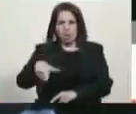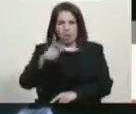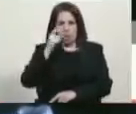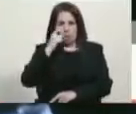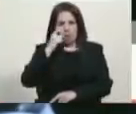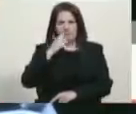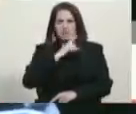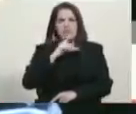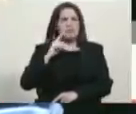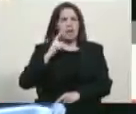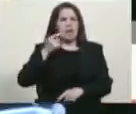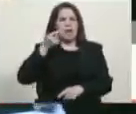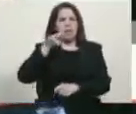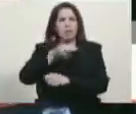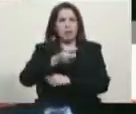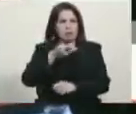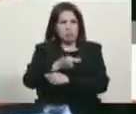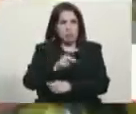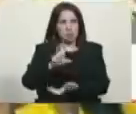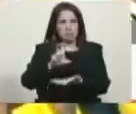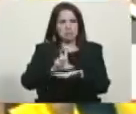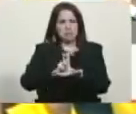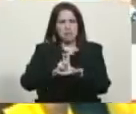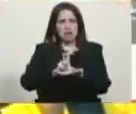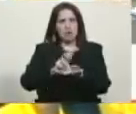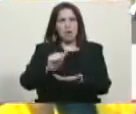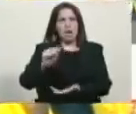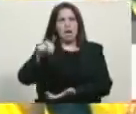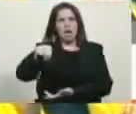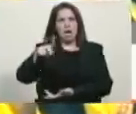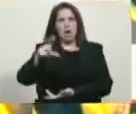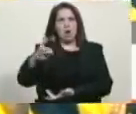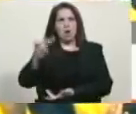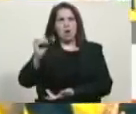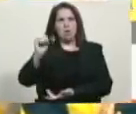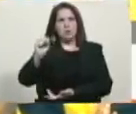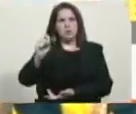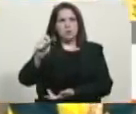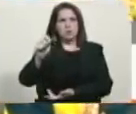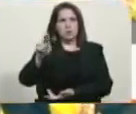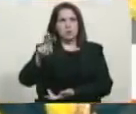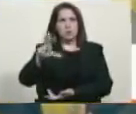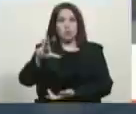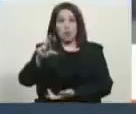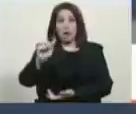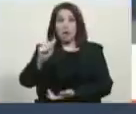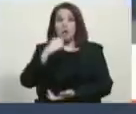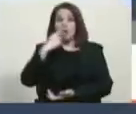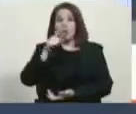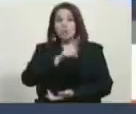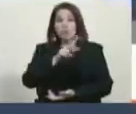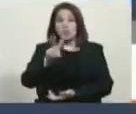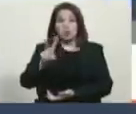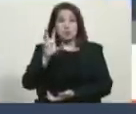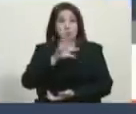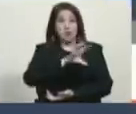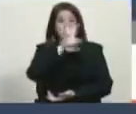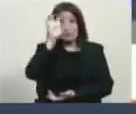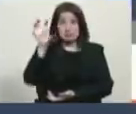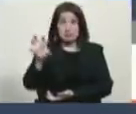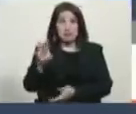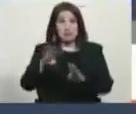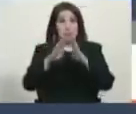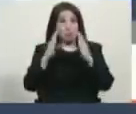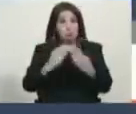graduación, Bicentenario de Angostura, procedentes de 12 países hermanos de Centroamérica, el